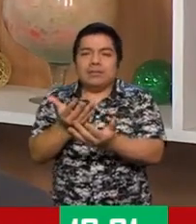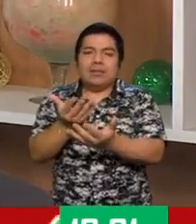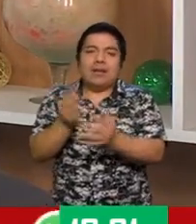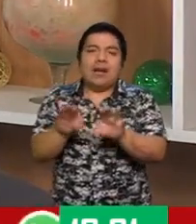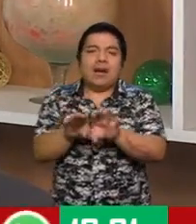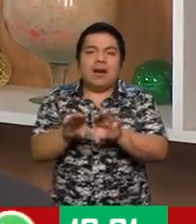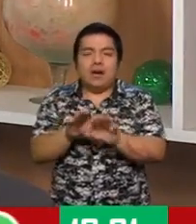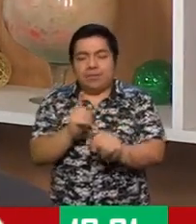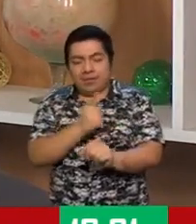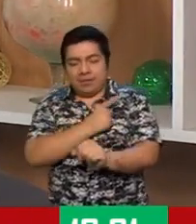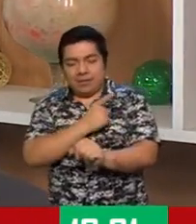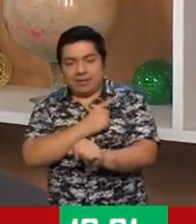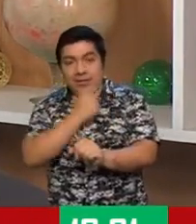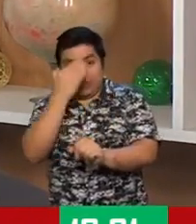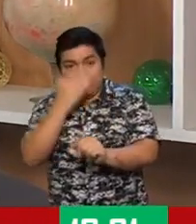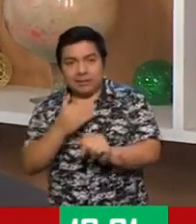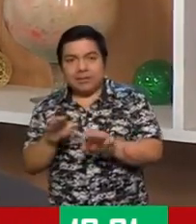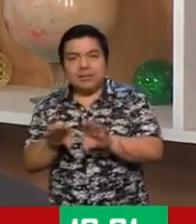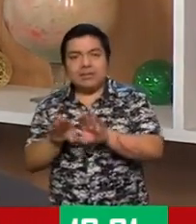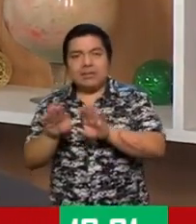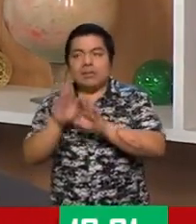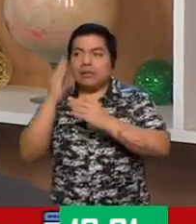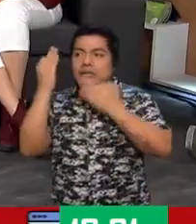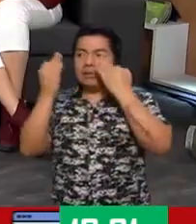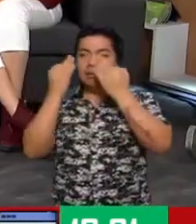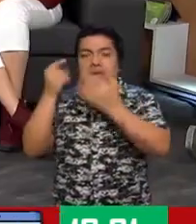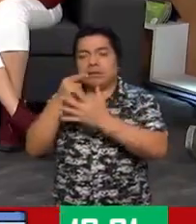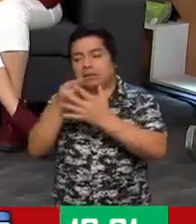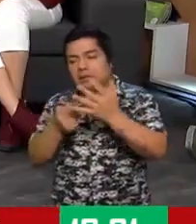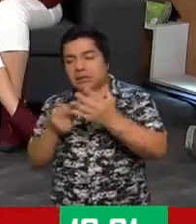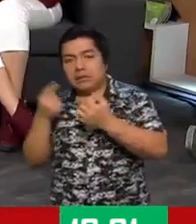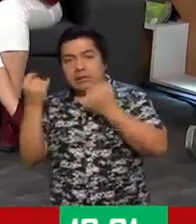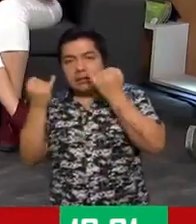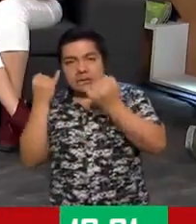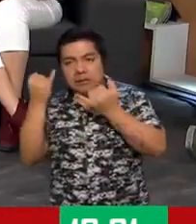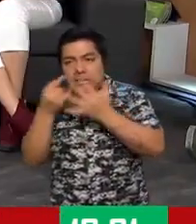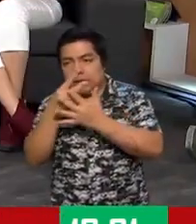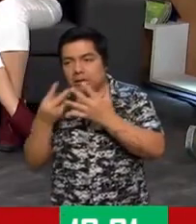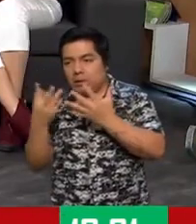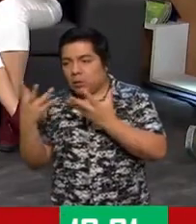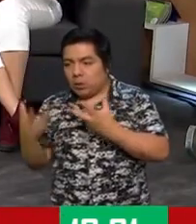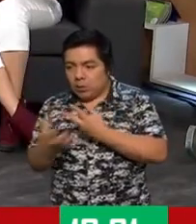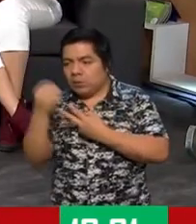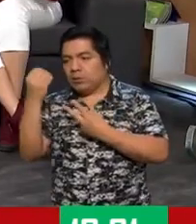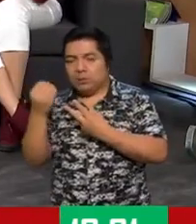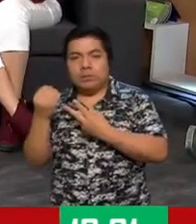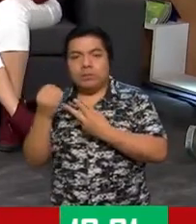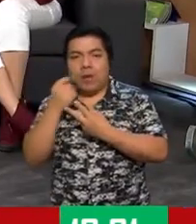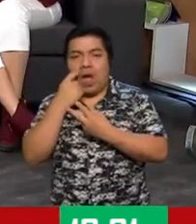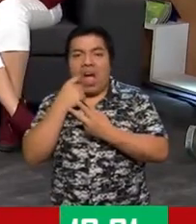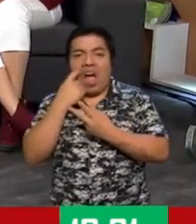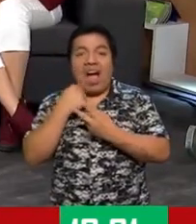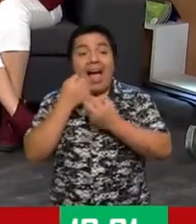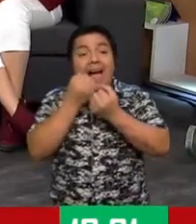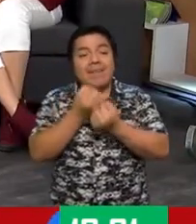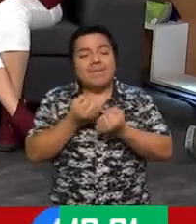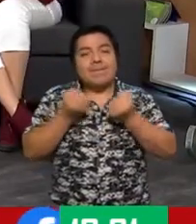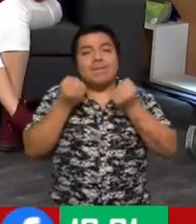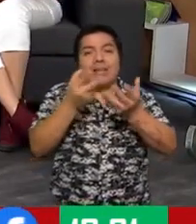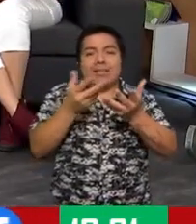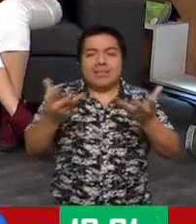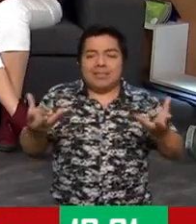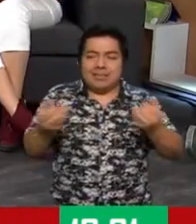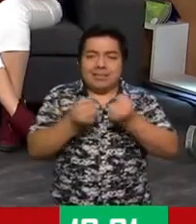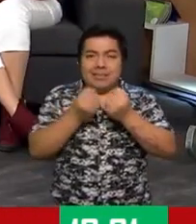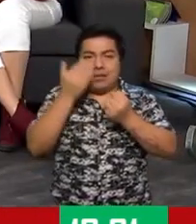¿no? El momento de crear, ¿cómo le hiciste para casar estas dos cosas? Los encuentros de poesía son muy mágicos.